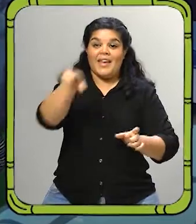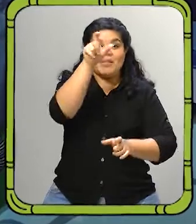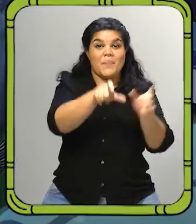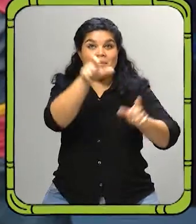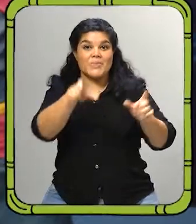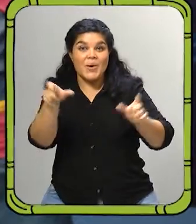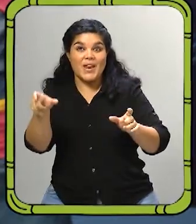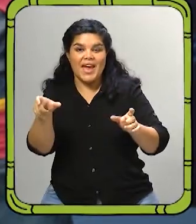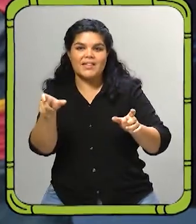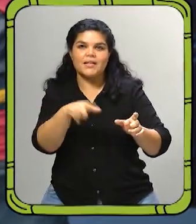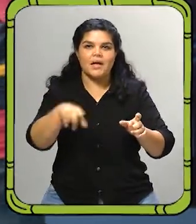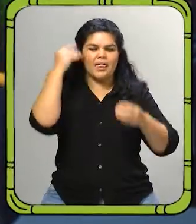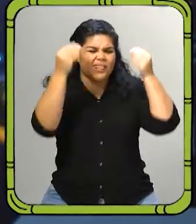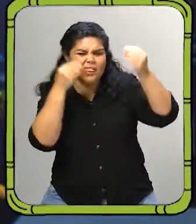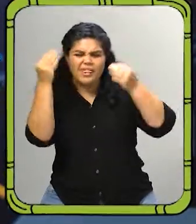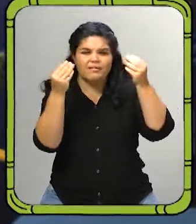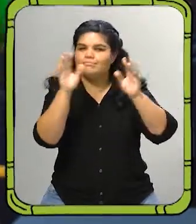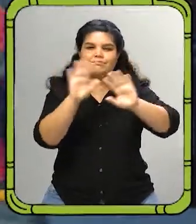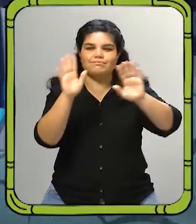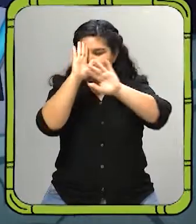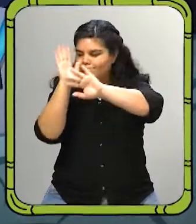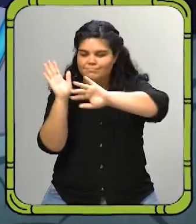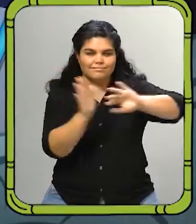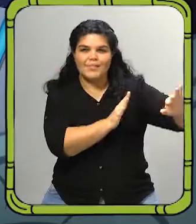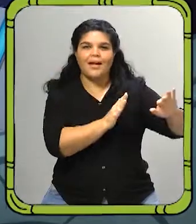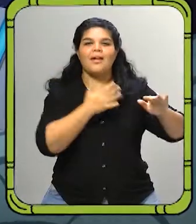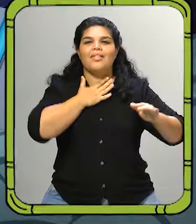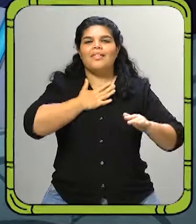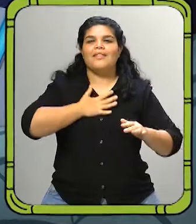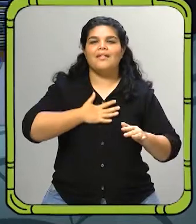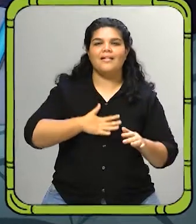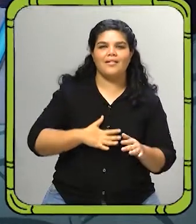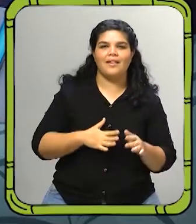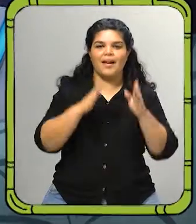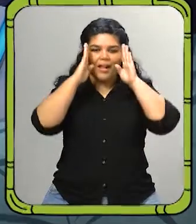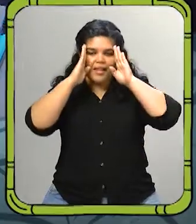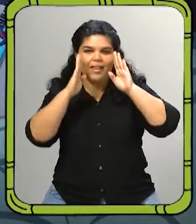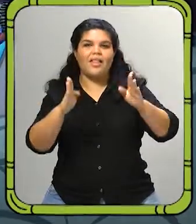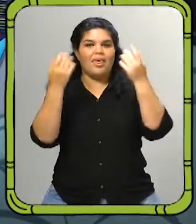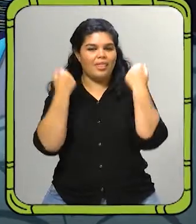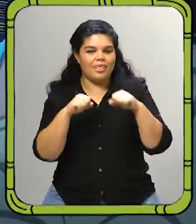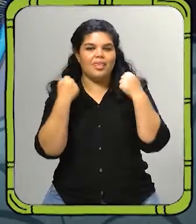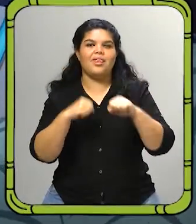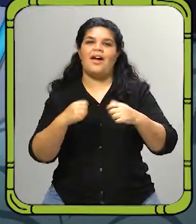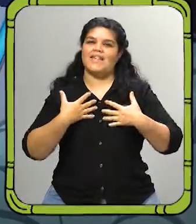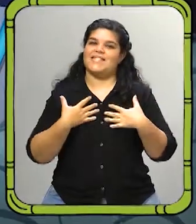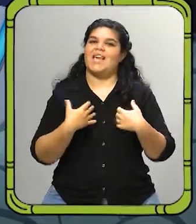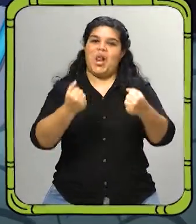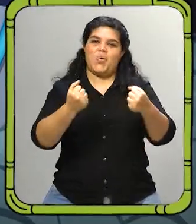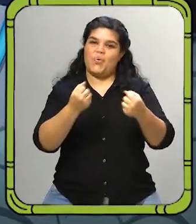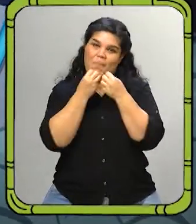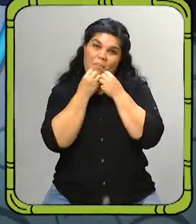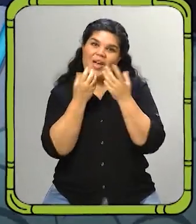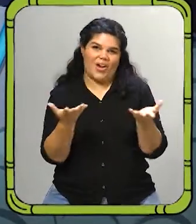Porque se relajan y así se preocupan un poco menos y se ocupan un poco más de su salud. Corporal, porque dice